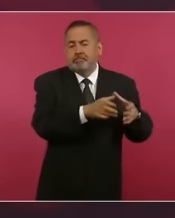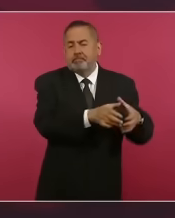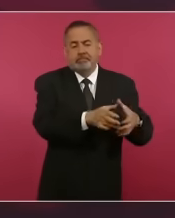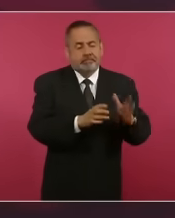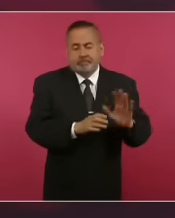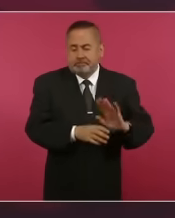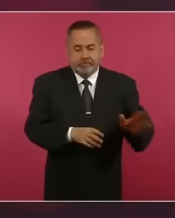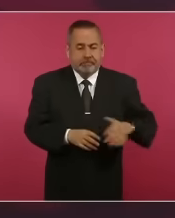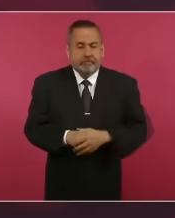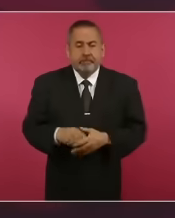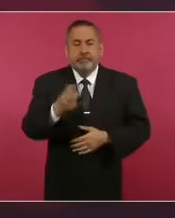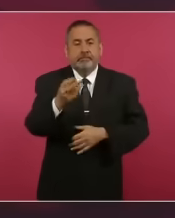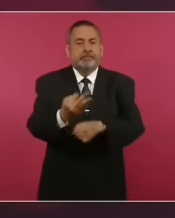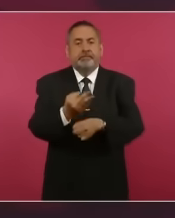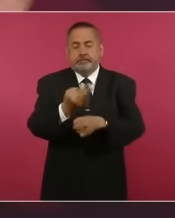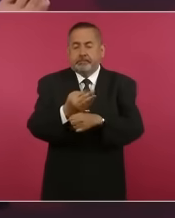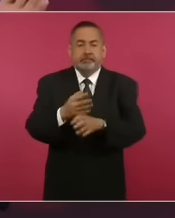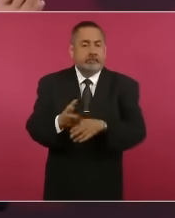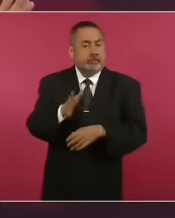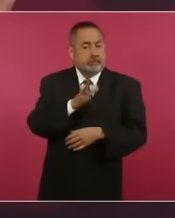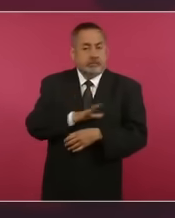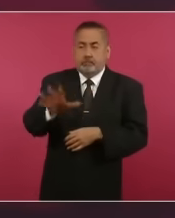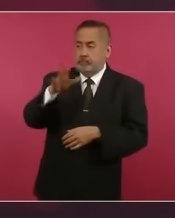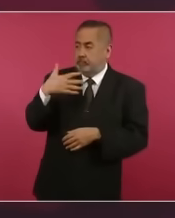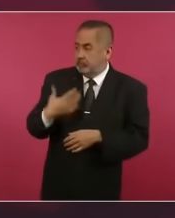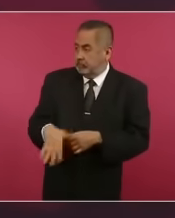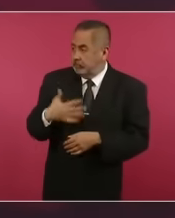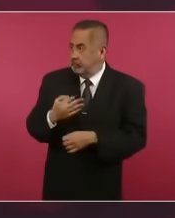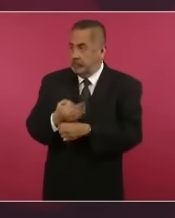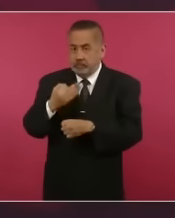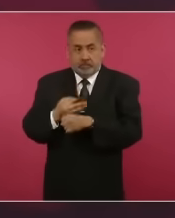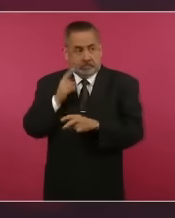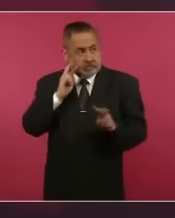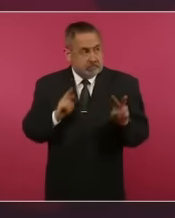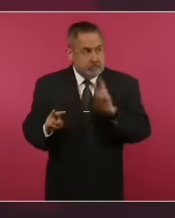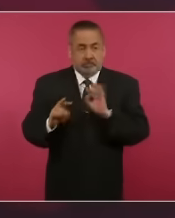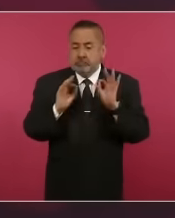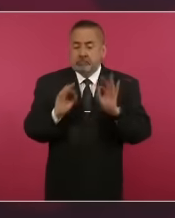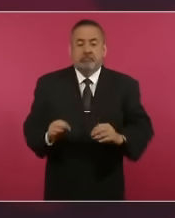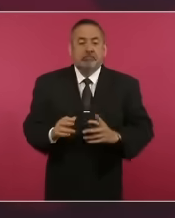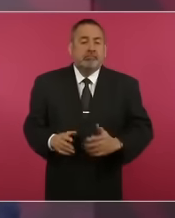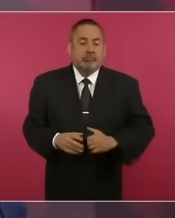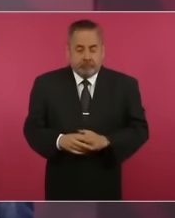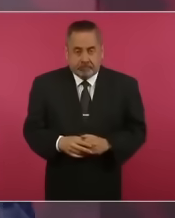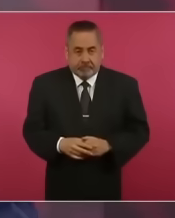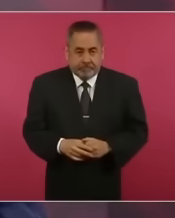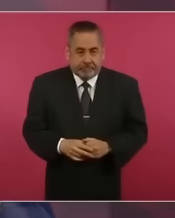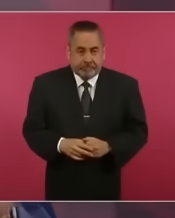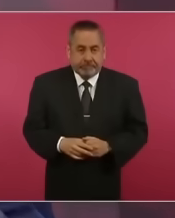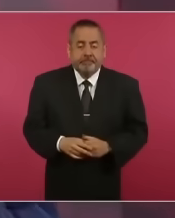Por eso estamos viviendo tiempos interesantes. ¿Por cuánto se había